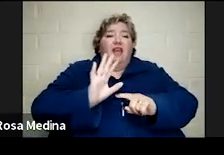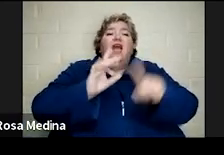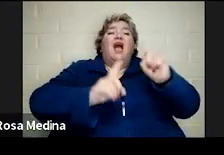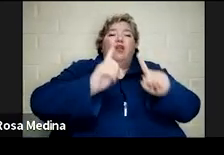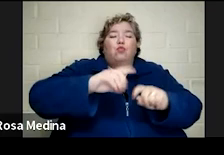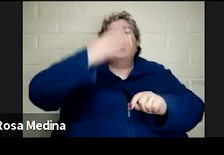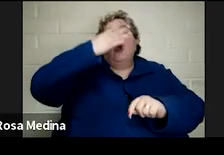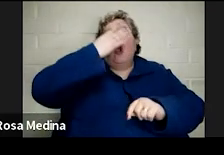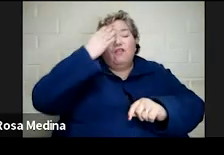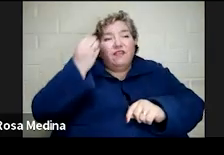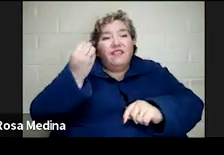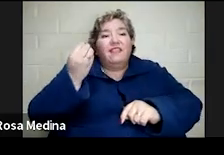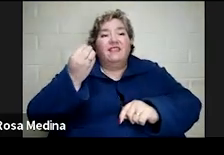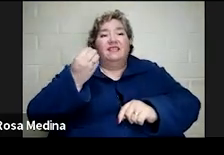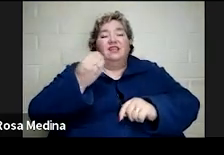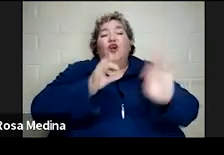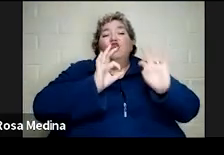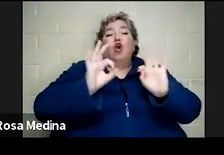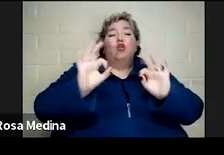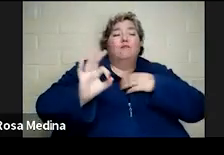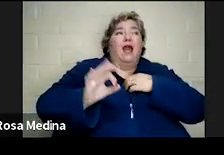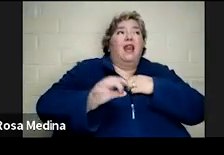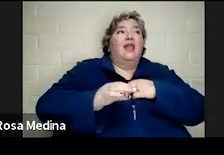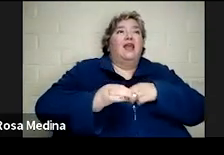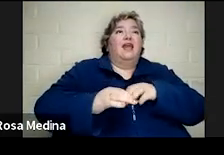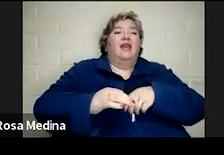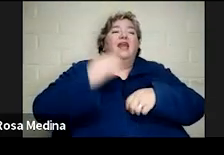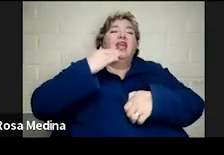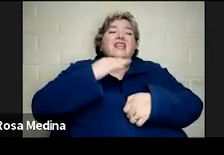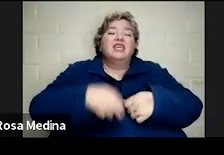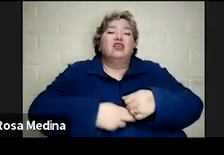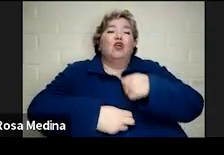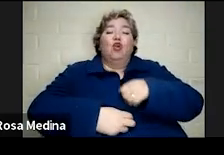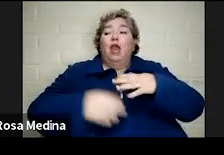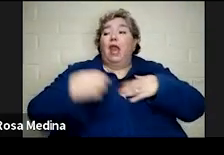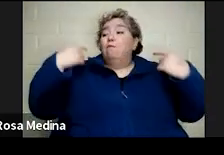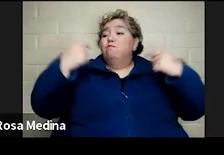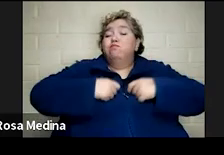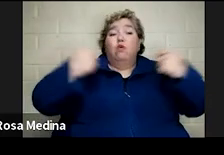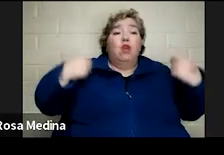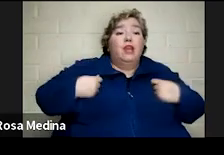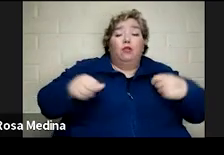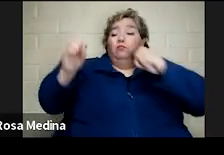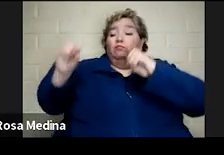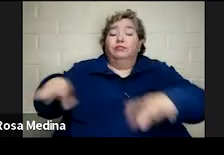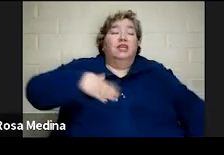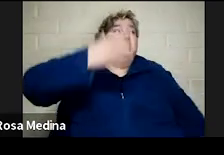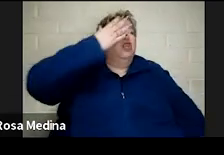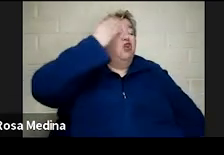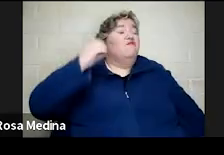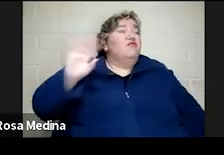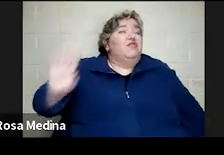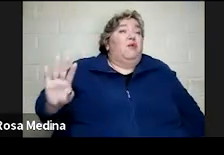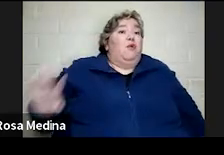típicos niños que se le pierden las cosas, que se sacan el polerón y después lo dejaron ahí, se les olvidó que tenían polerón,